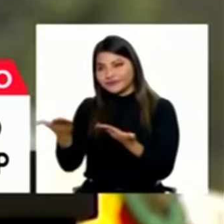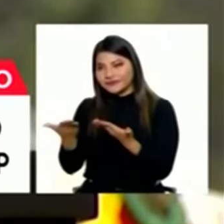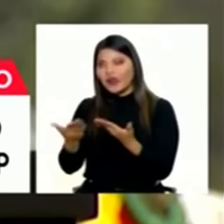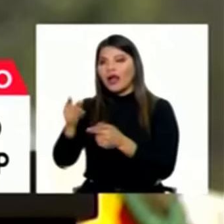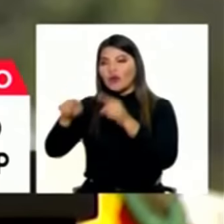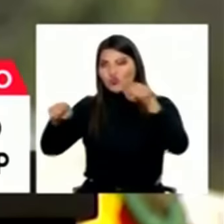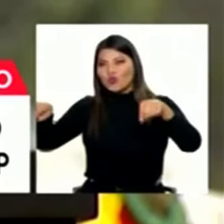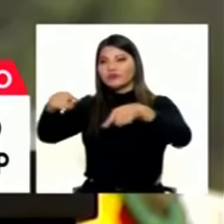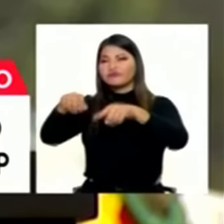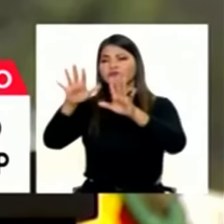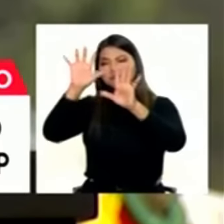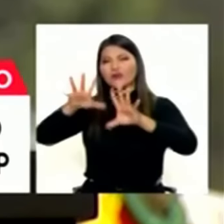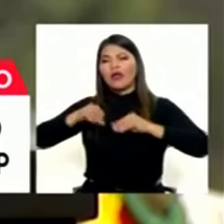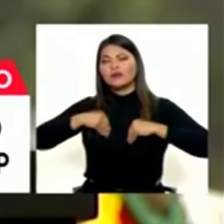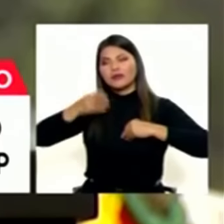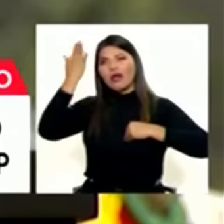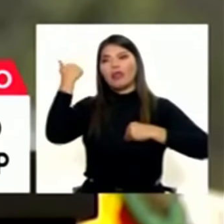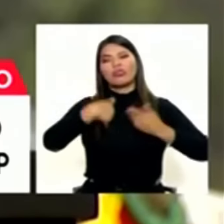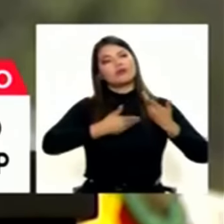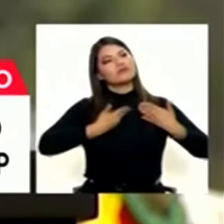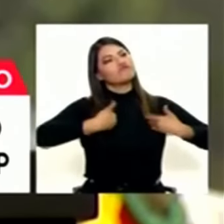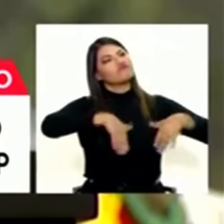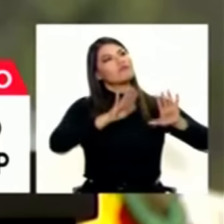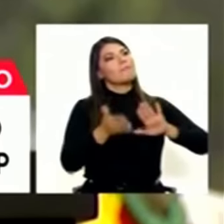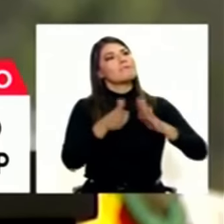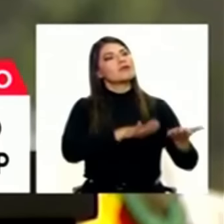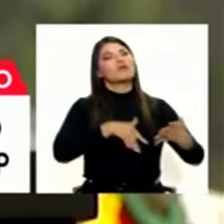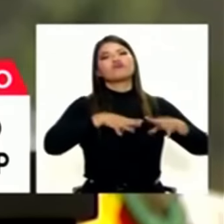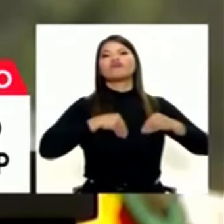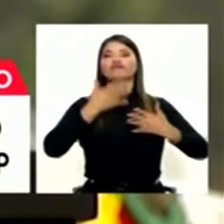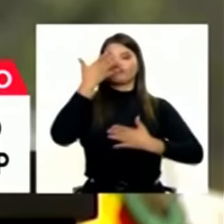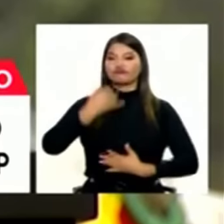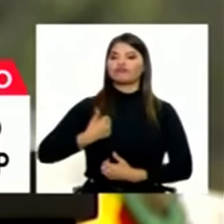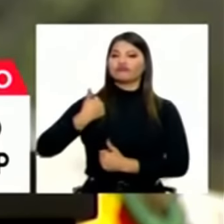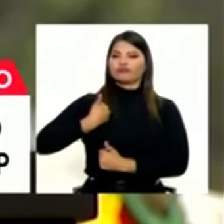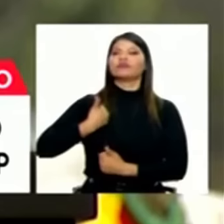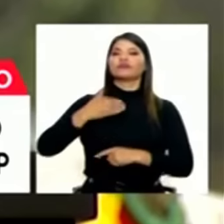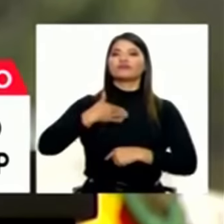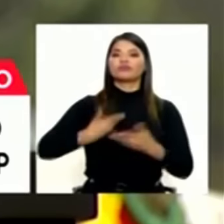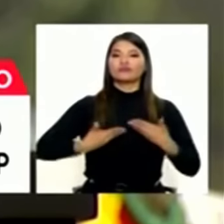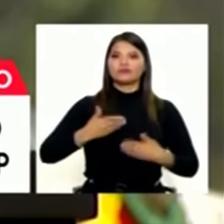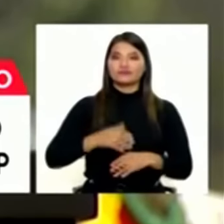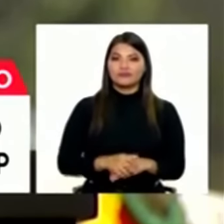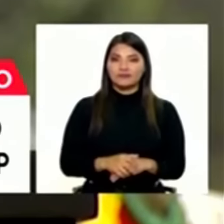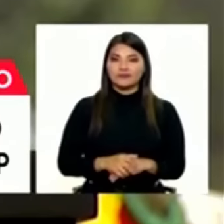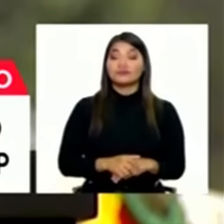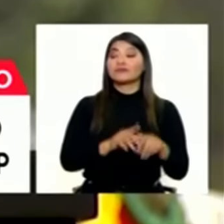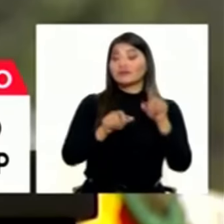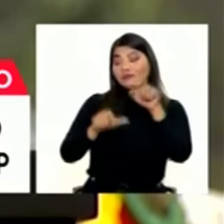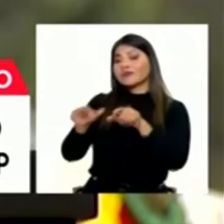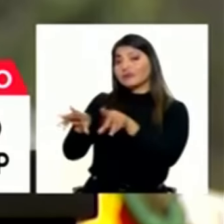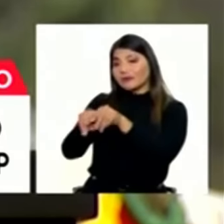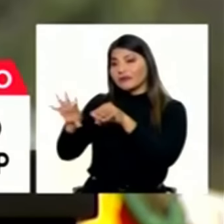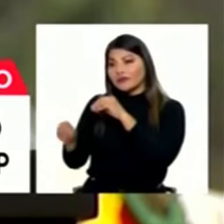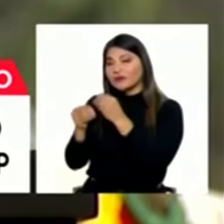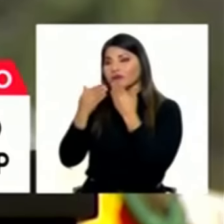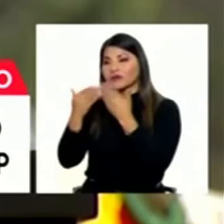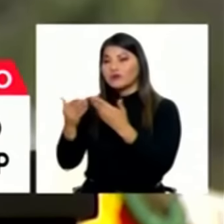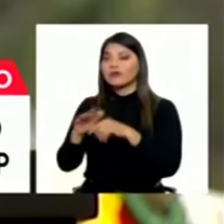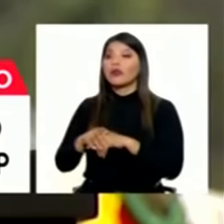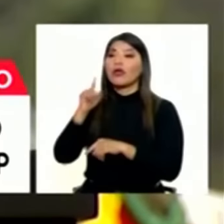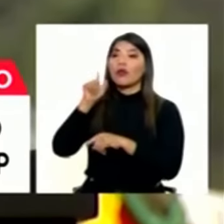todos aquellos que ofrendaron su vida vistiendo el uniforme azul al servicio de la patria. También queremos agradecer